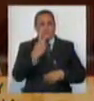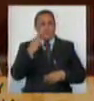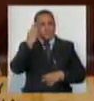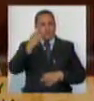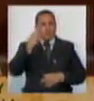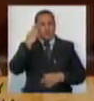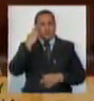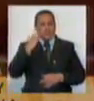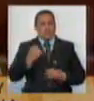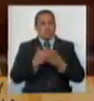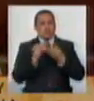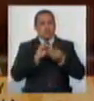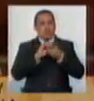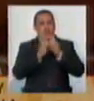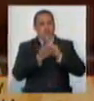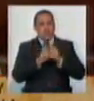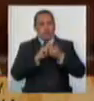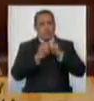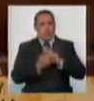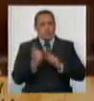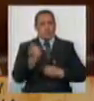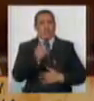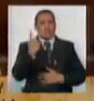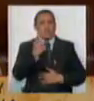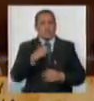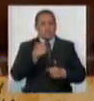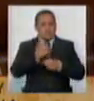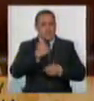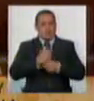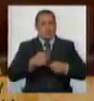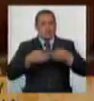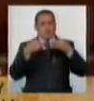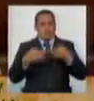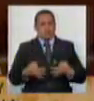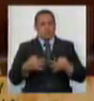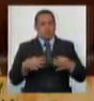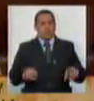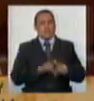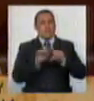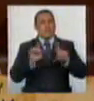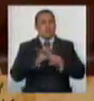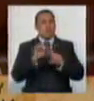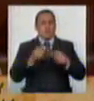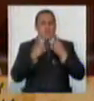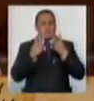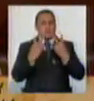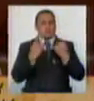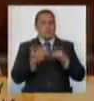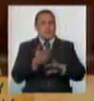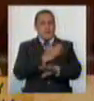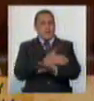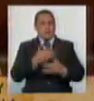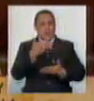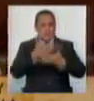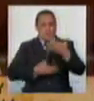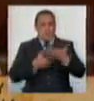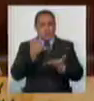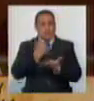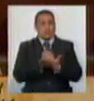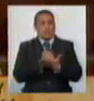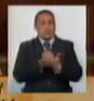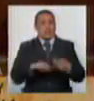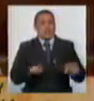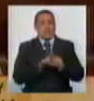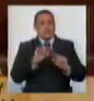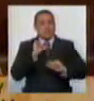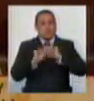políticas, reformas trascendentes y obras estratégicas que no estaban contempladas en este documento y que se han